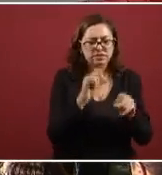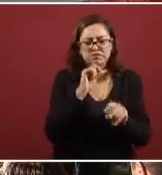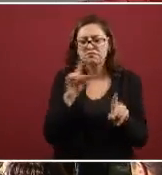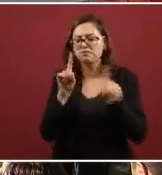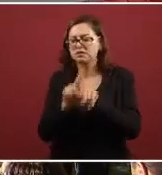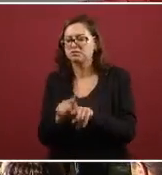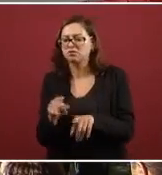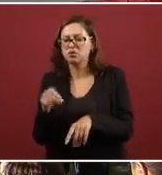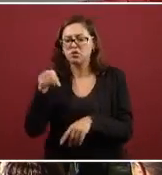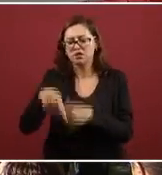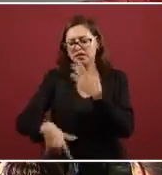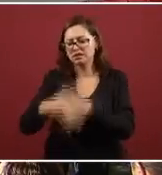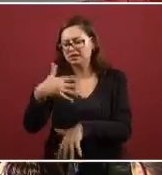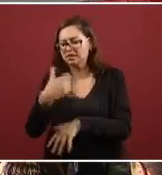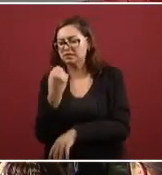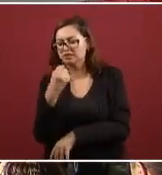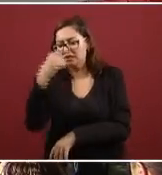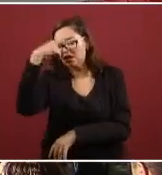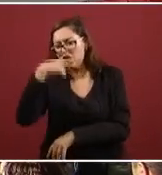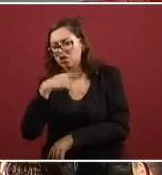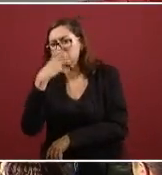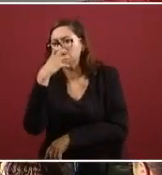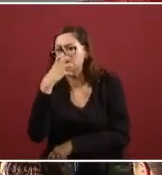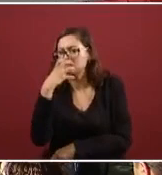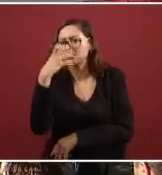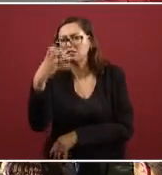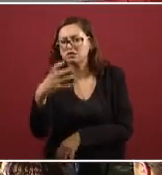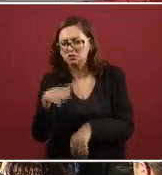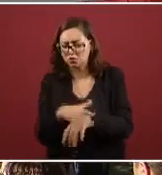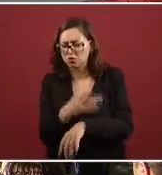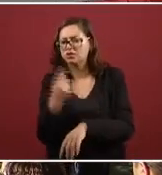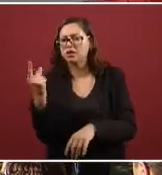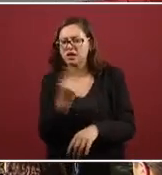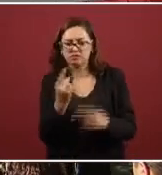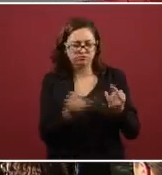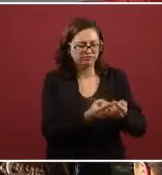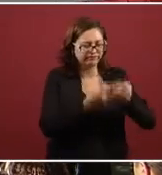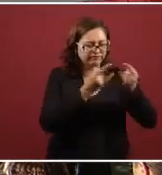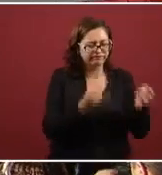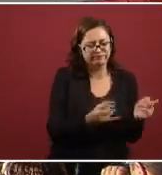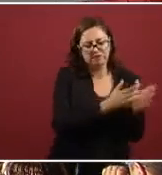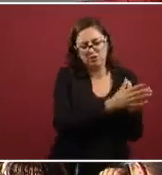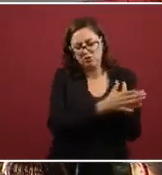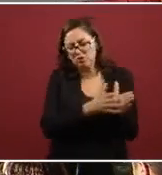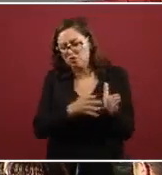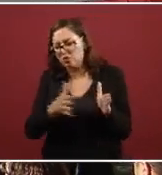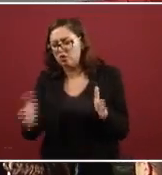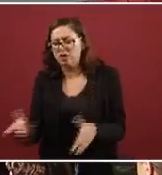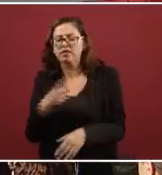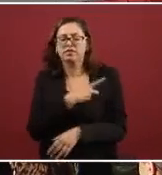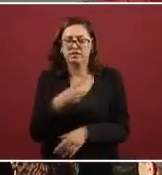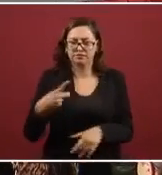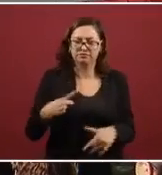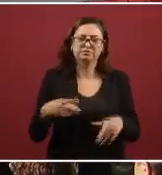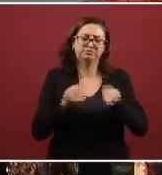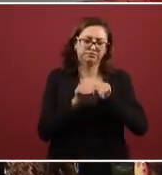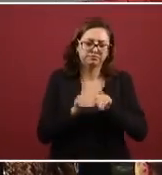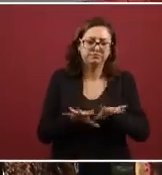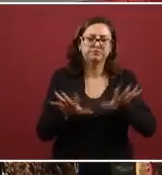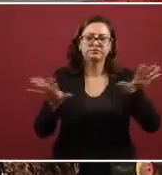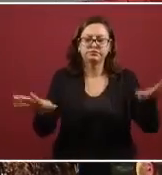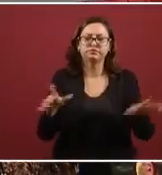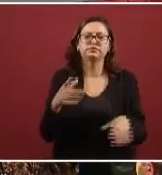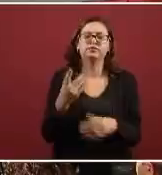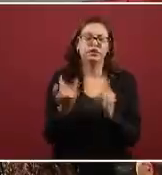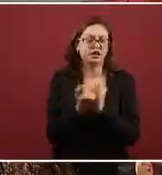septiembre. Es una suerte de gran clase pública sobre la independencia nacional que se transmitirá en el